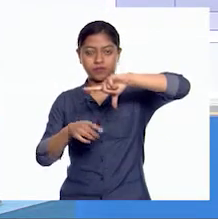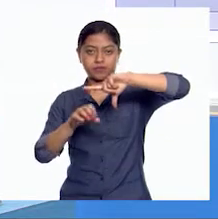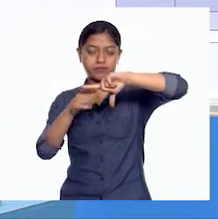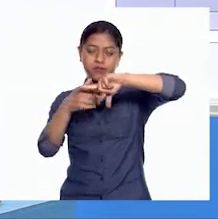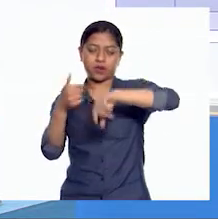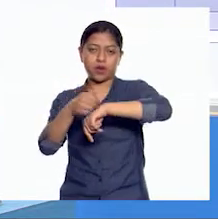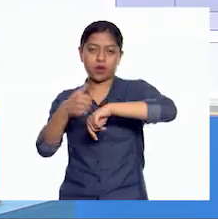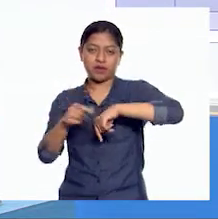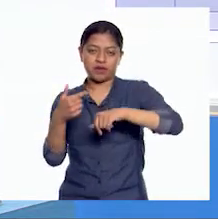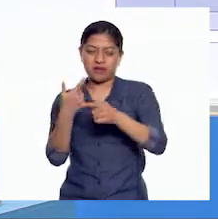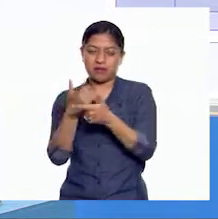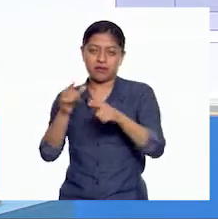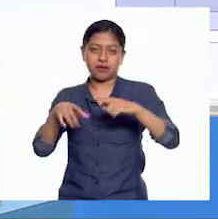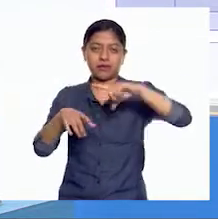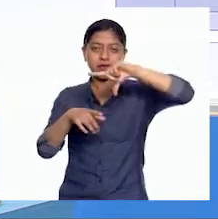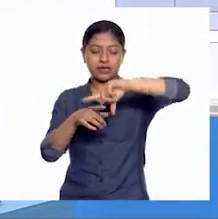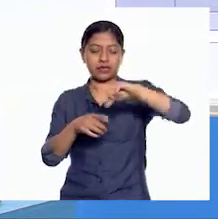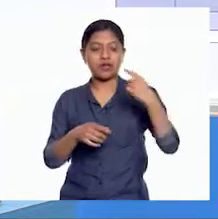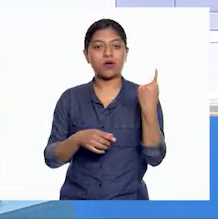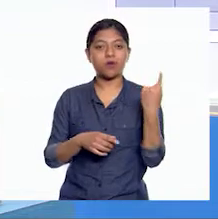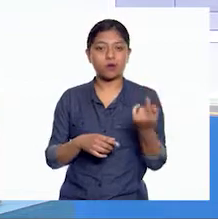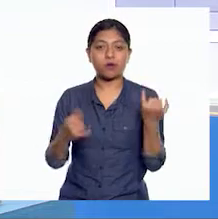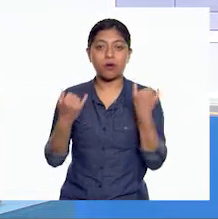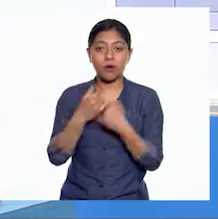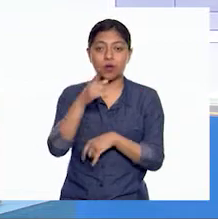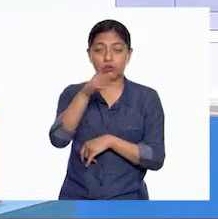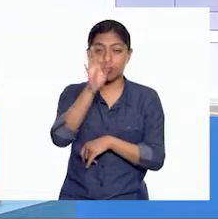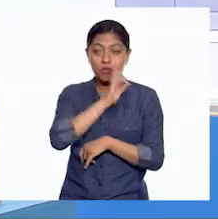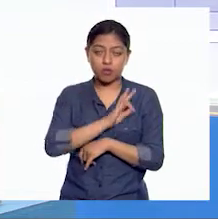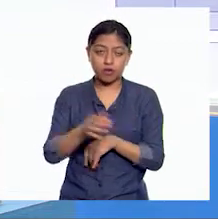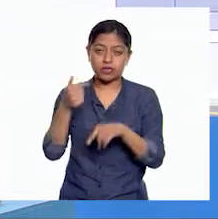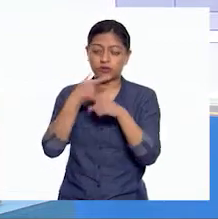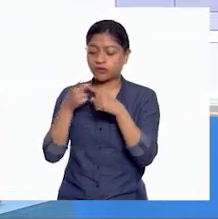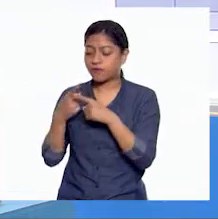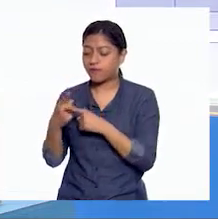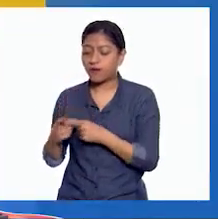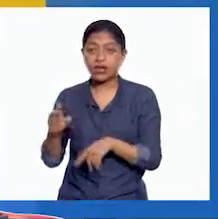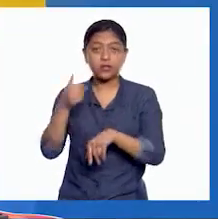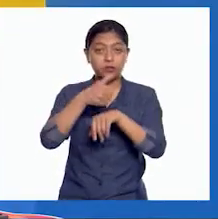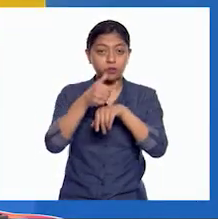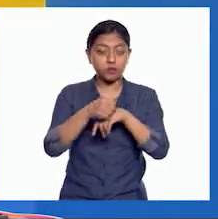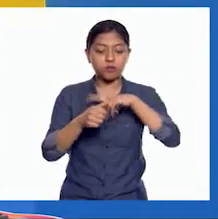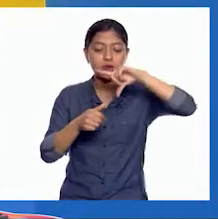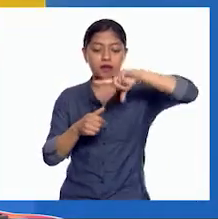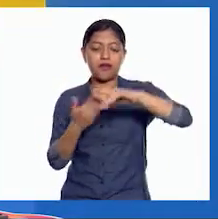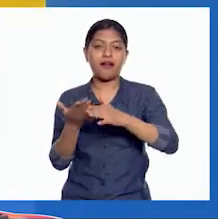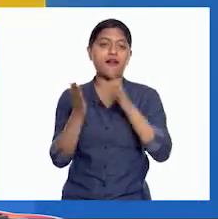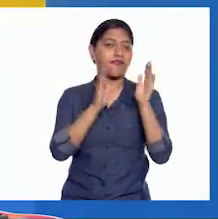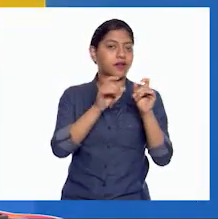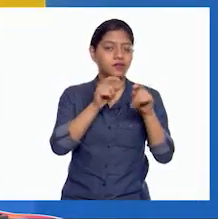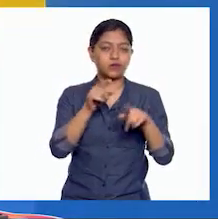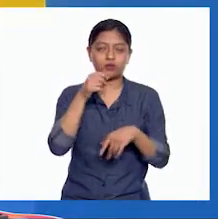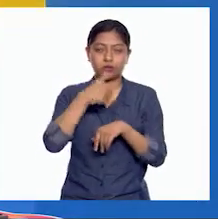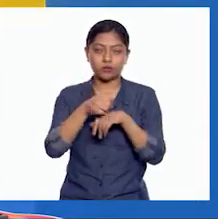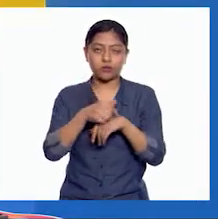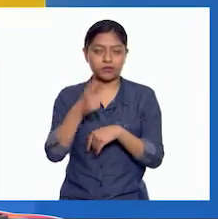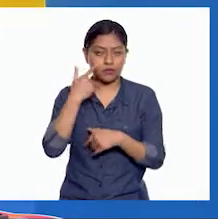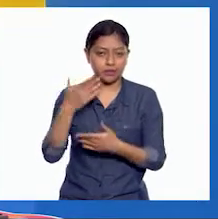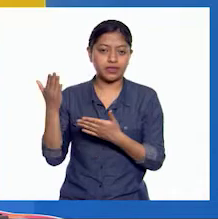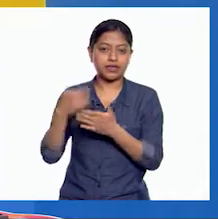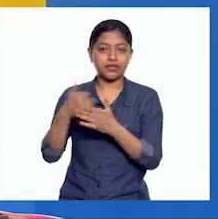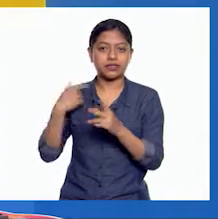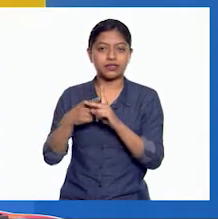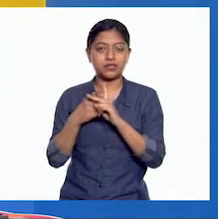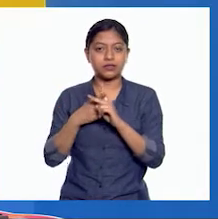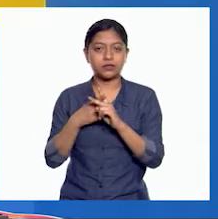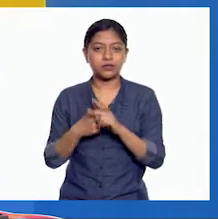sí mismo. Allá en casa, no olviden tomar nota de esto. Mientras realizábamos los cálculos del 60,